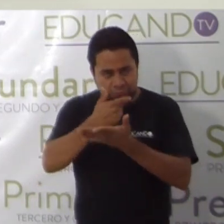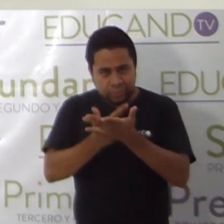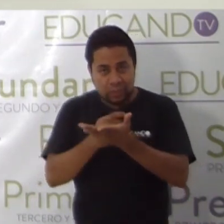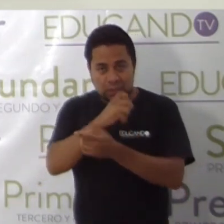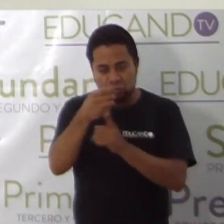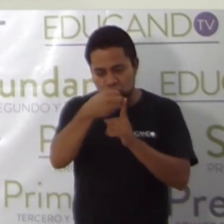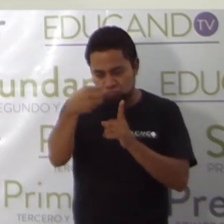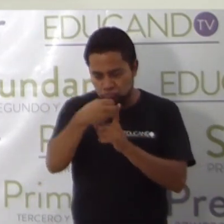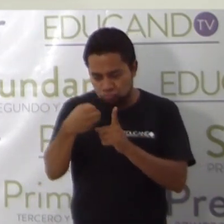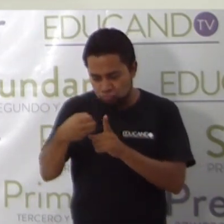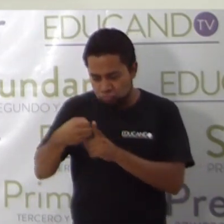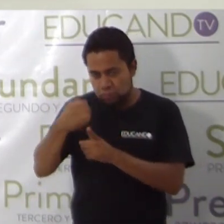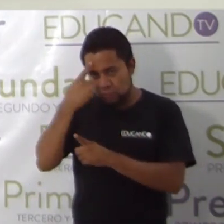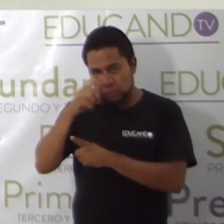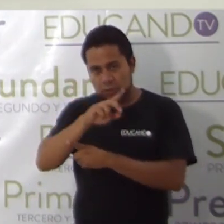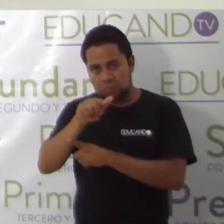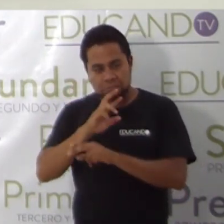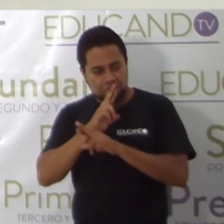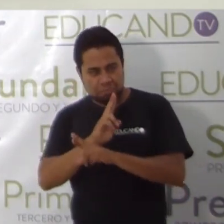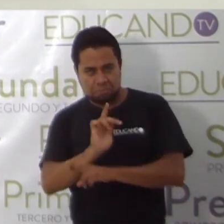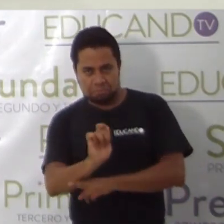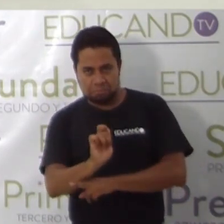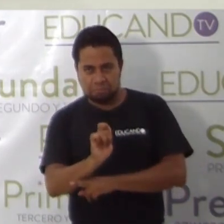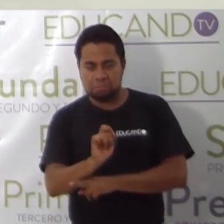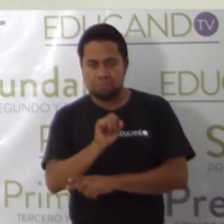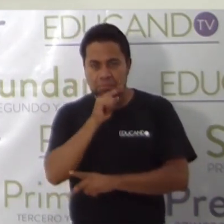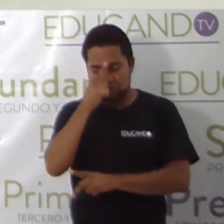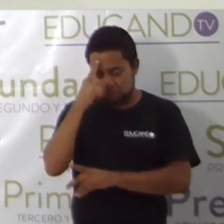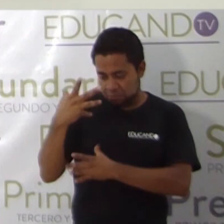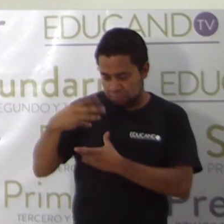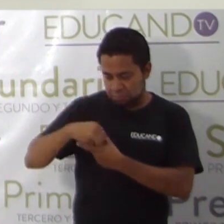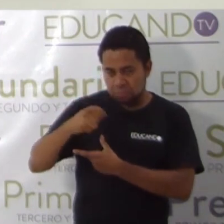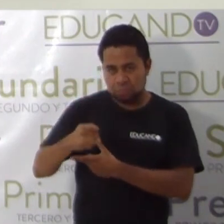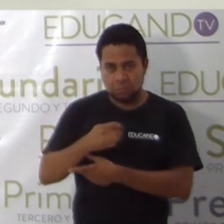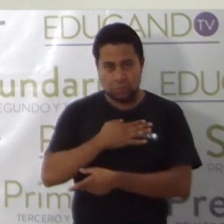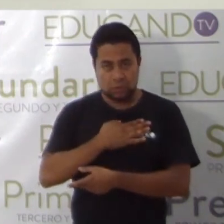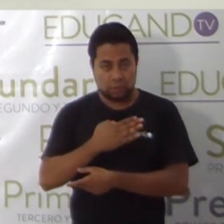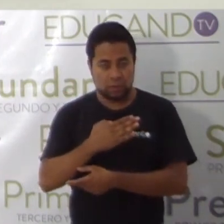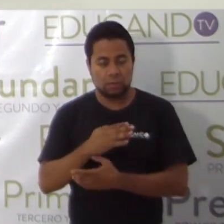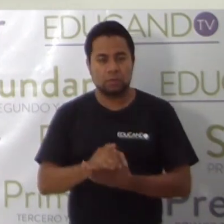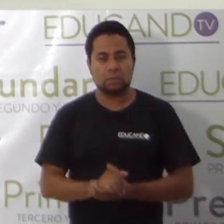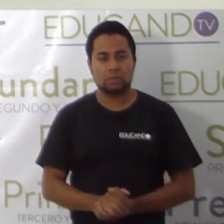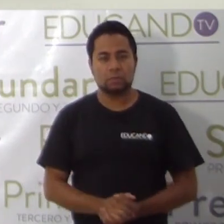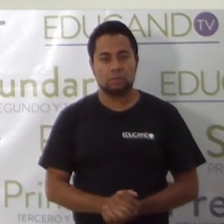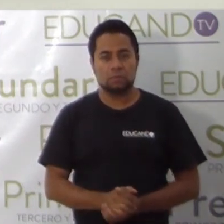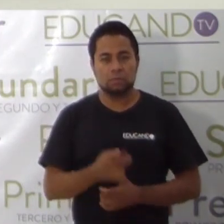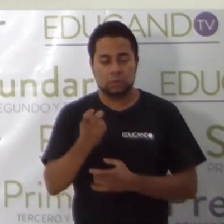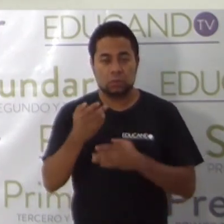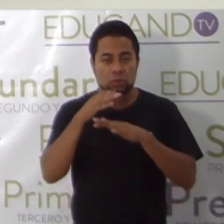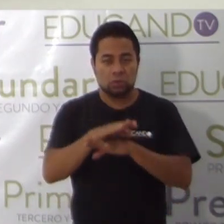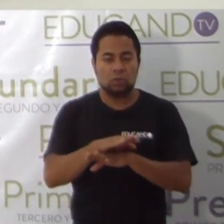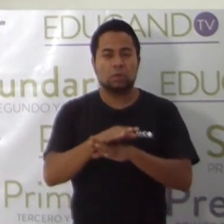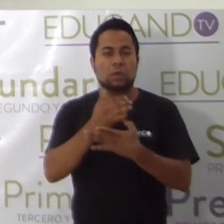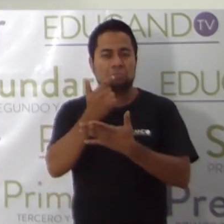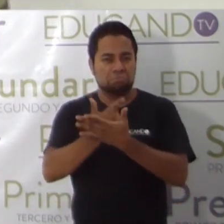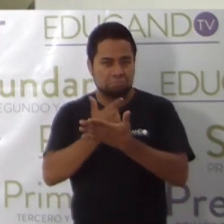poder después interpretarla también y también para comunicarla. Pues bueno, eso es en cuanto a la estadística.